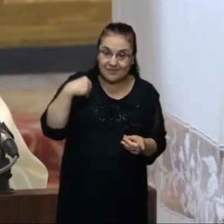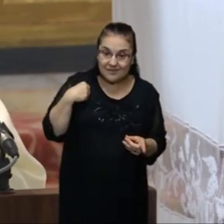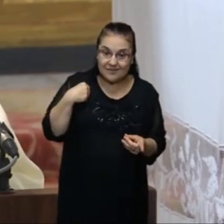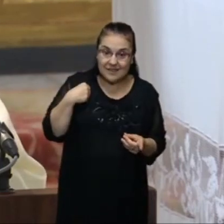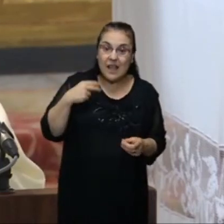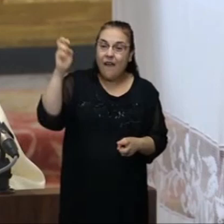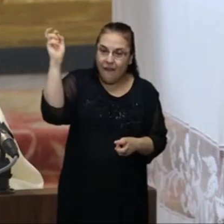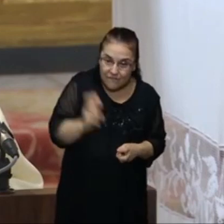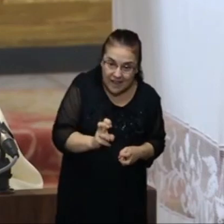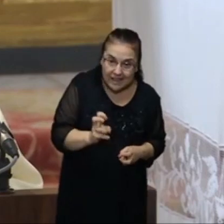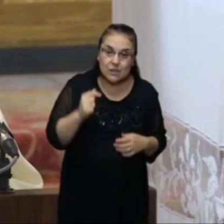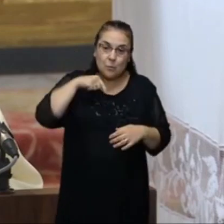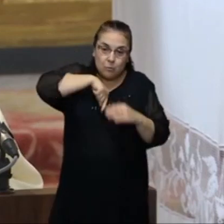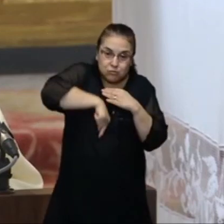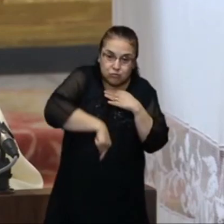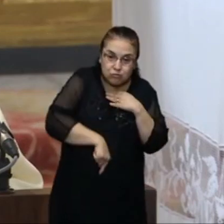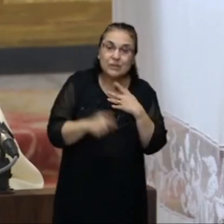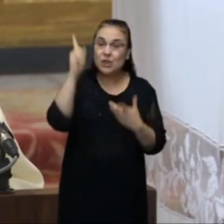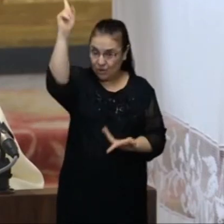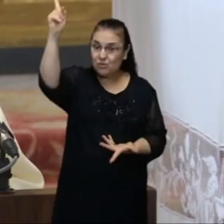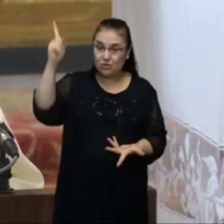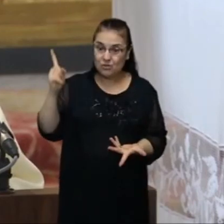¿Vienes a profundizar en Dios?